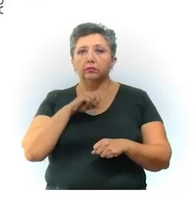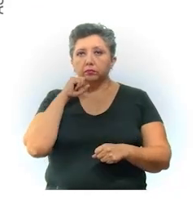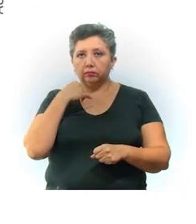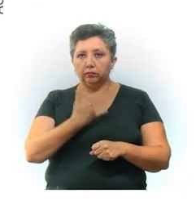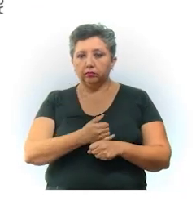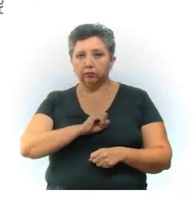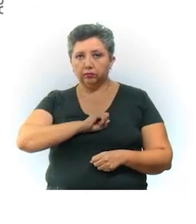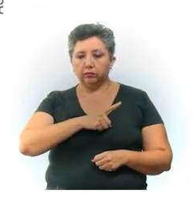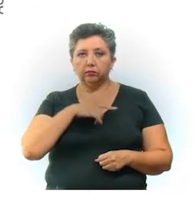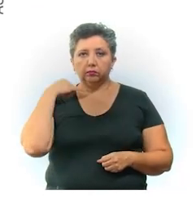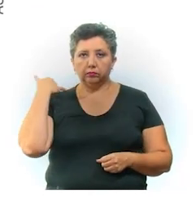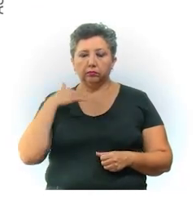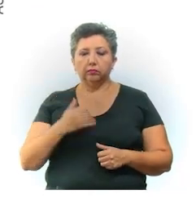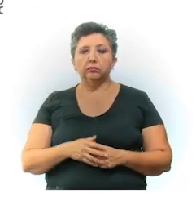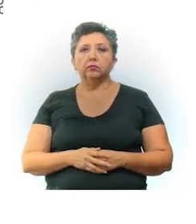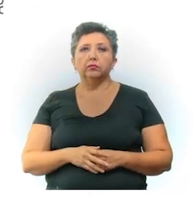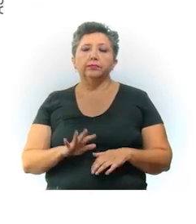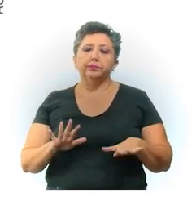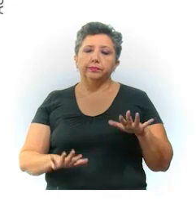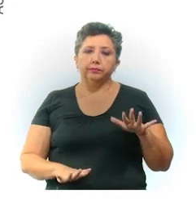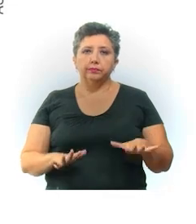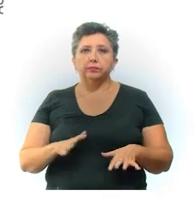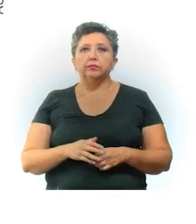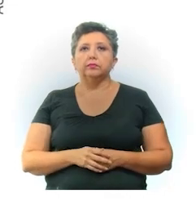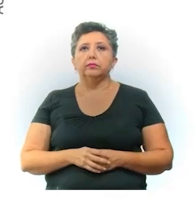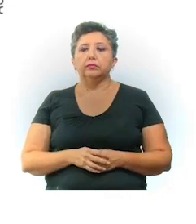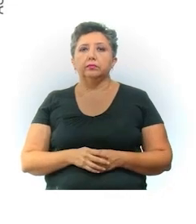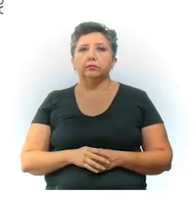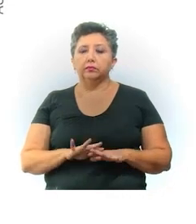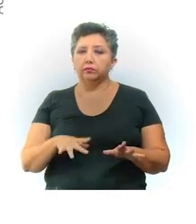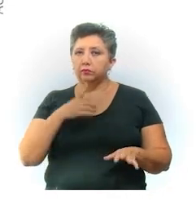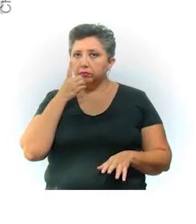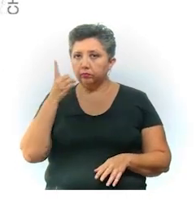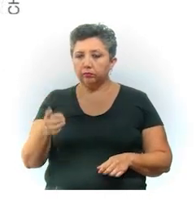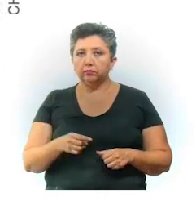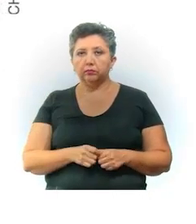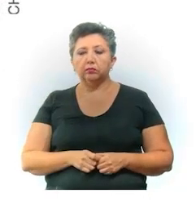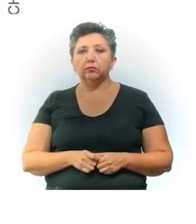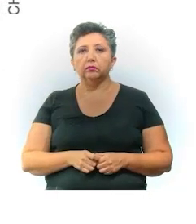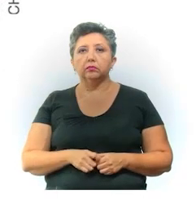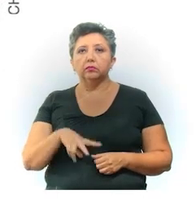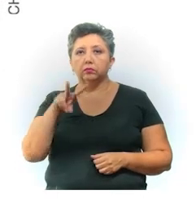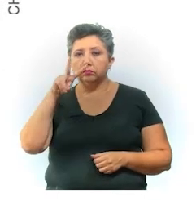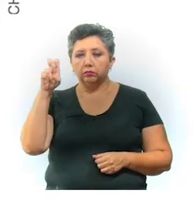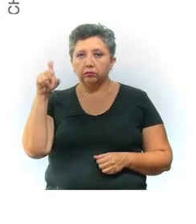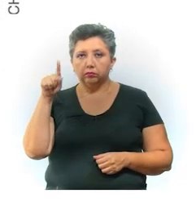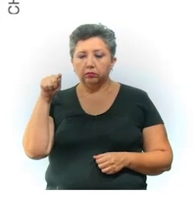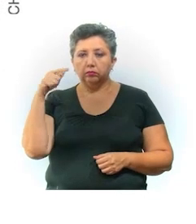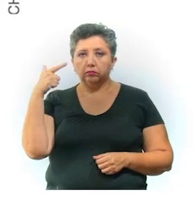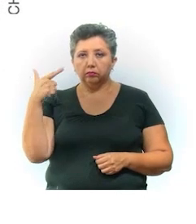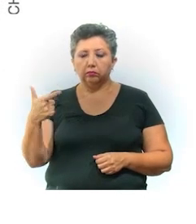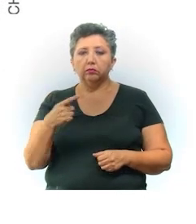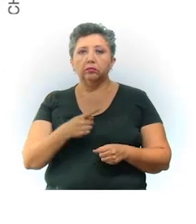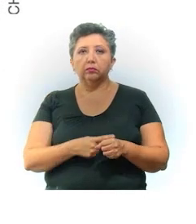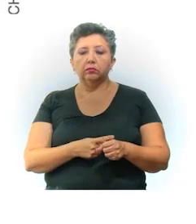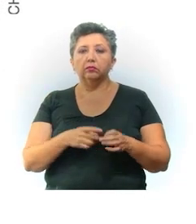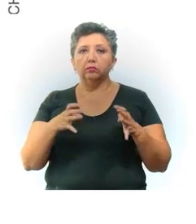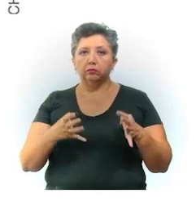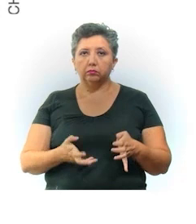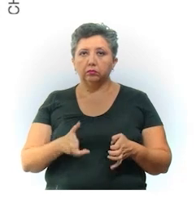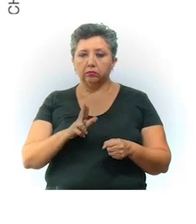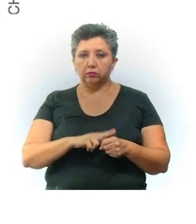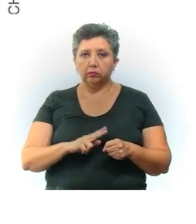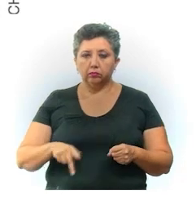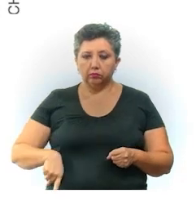personal médico de la Secretaría de Salud. Presentan síntomas leves. Como ya se mencionó, 277 de los casos